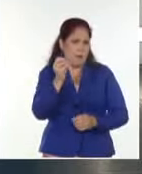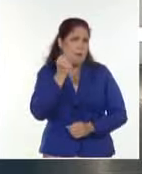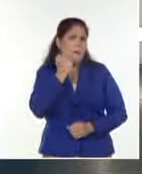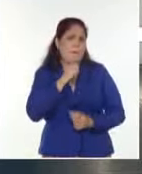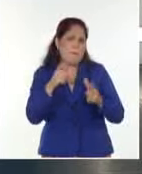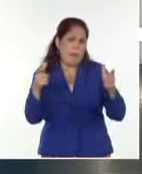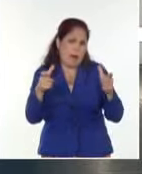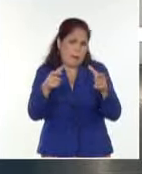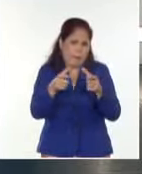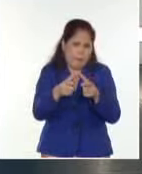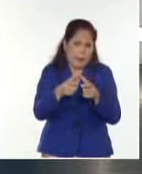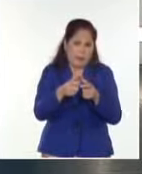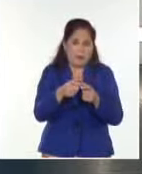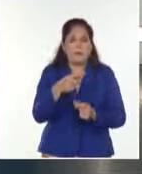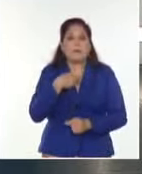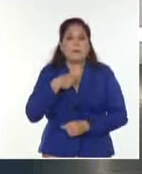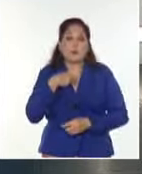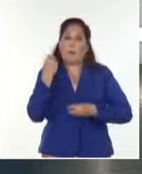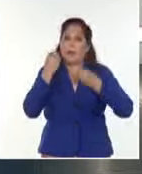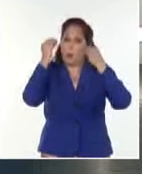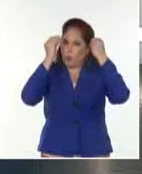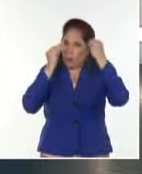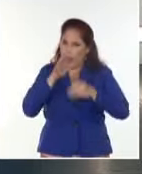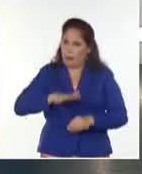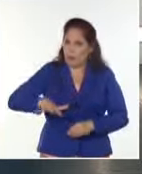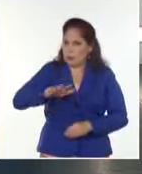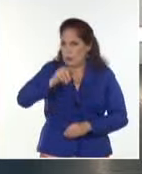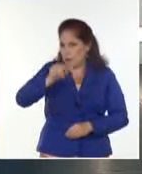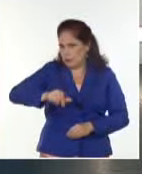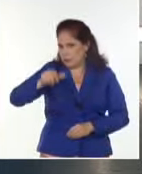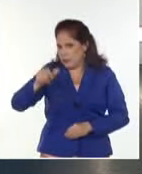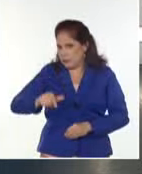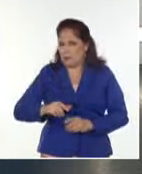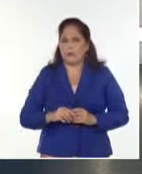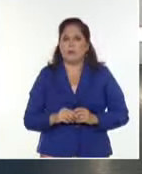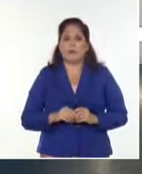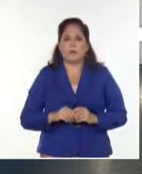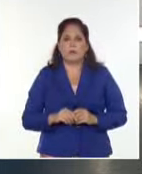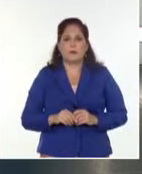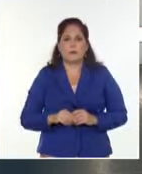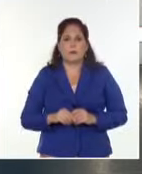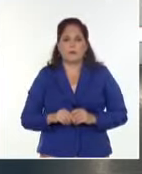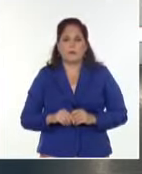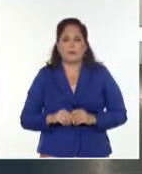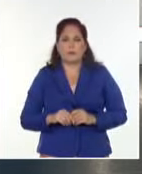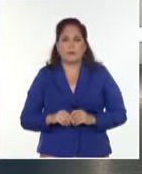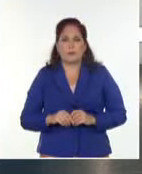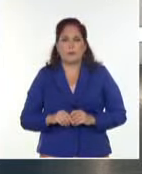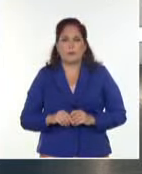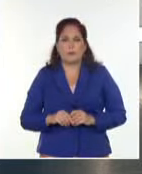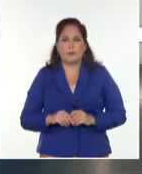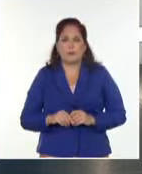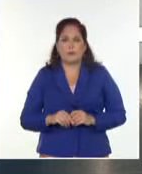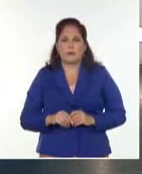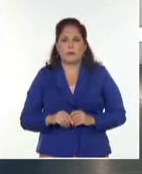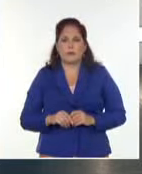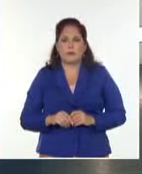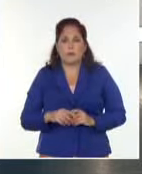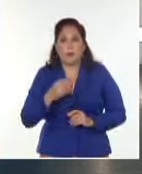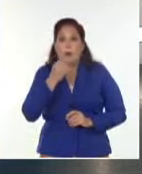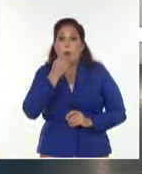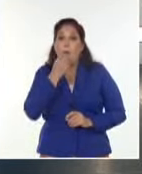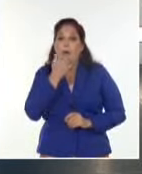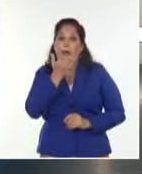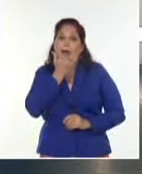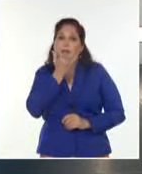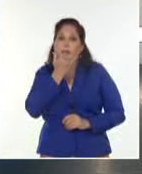menos? Exactamente. Ahora, la preocupación para todos los televidentes y para quienes de alguna manera están al tanto de este tema, ¿cuántos pudieran afectar